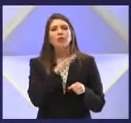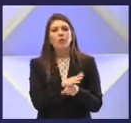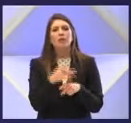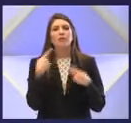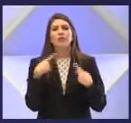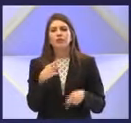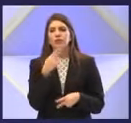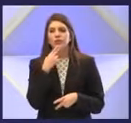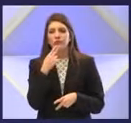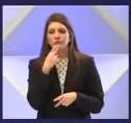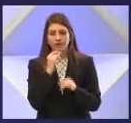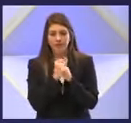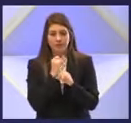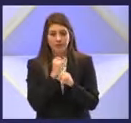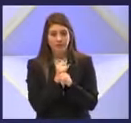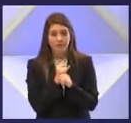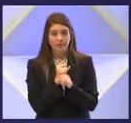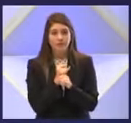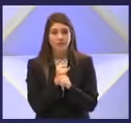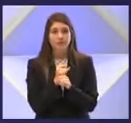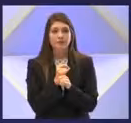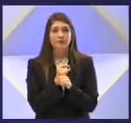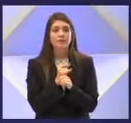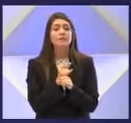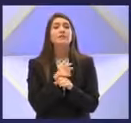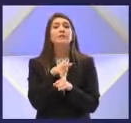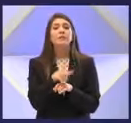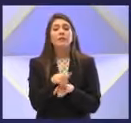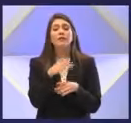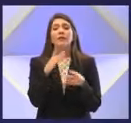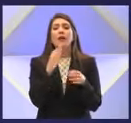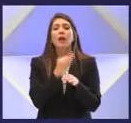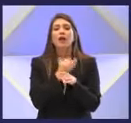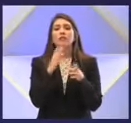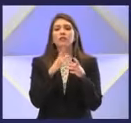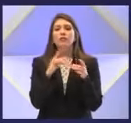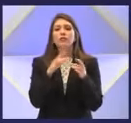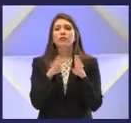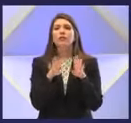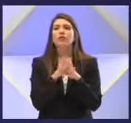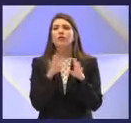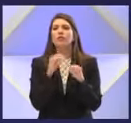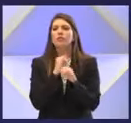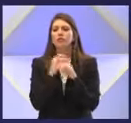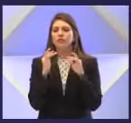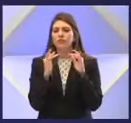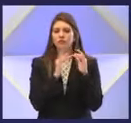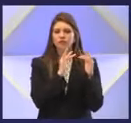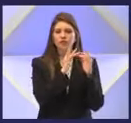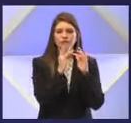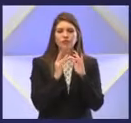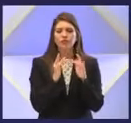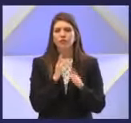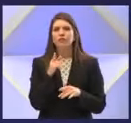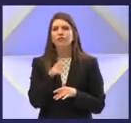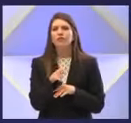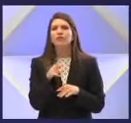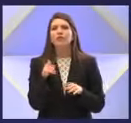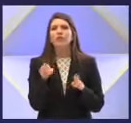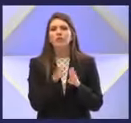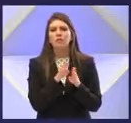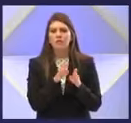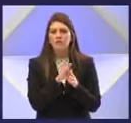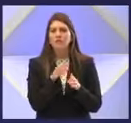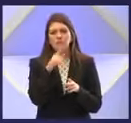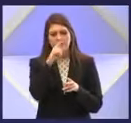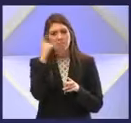nivel internacional de meaningful internet de una conectividad asequible en términos económicos pero